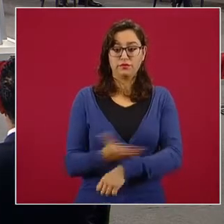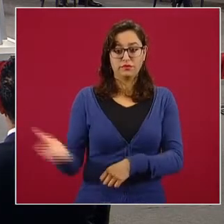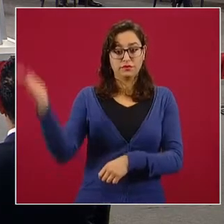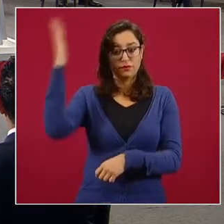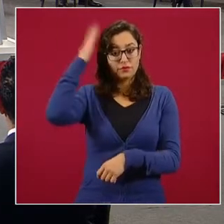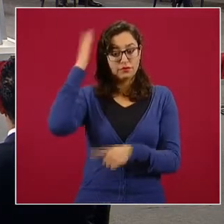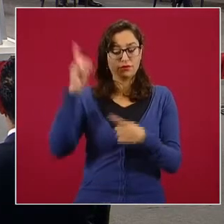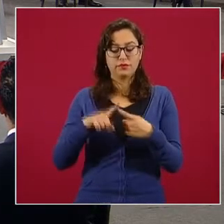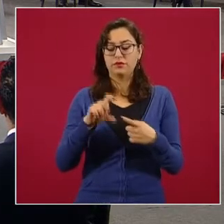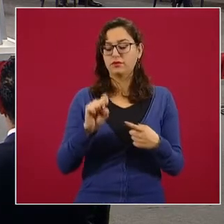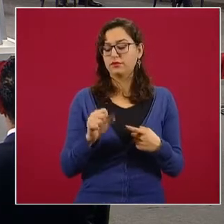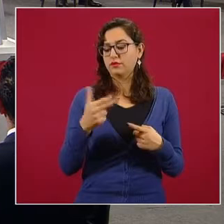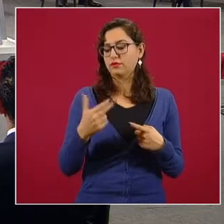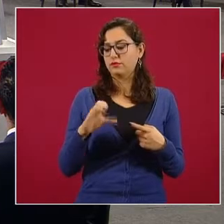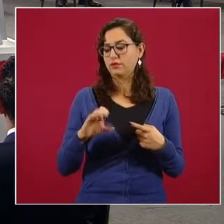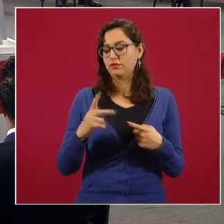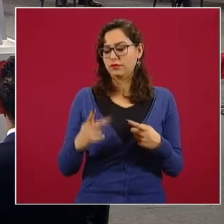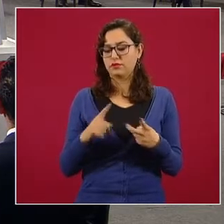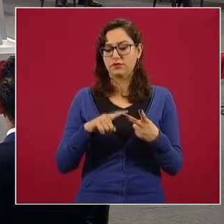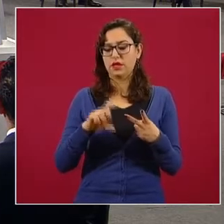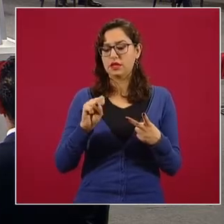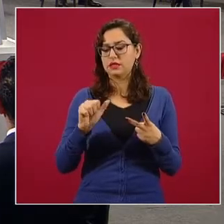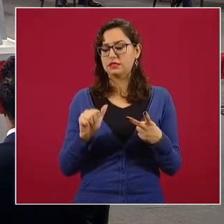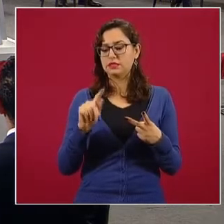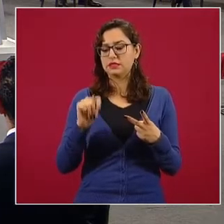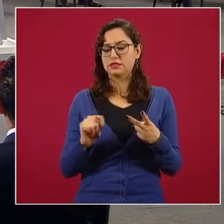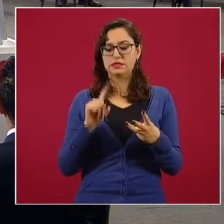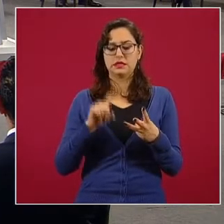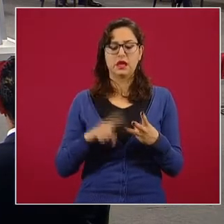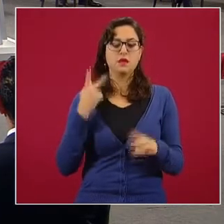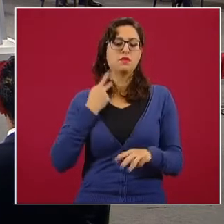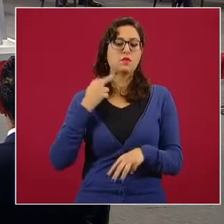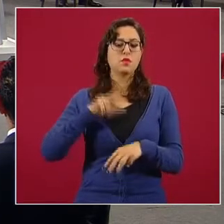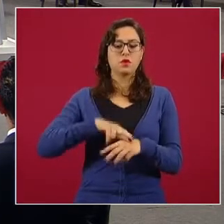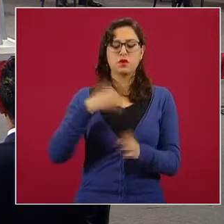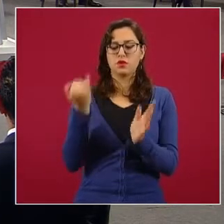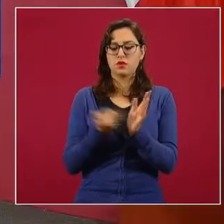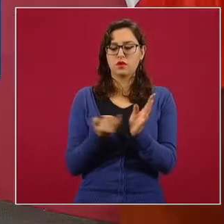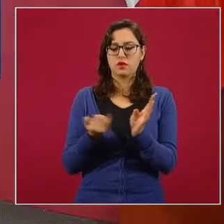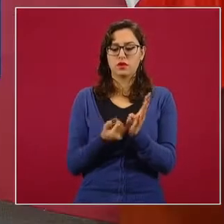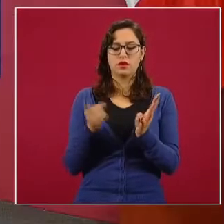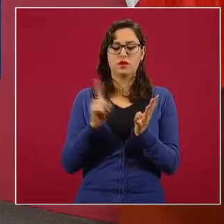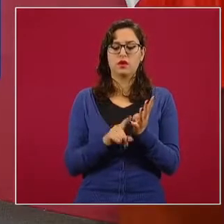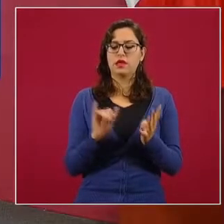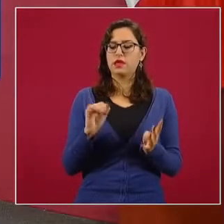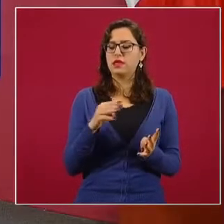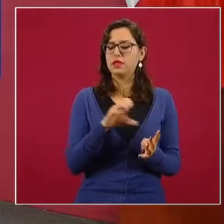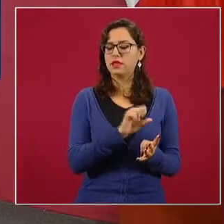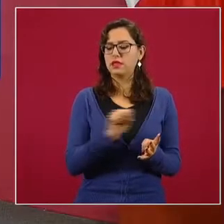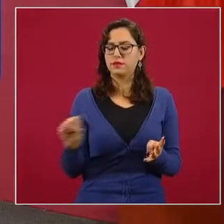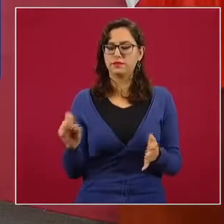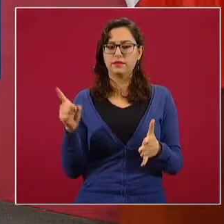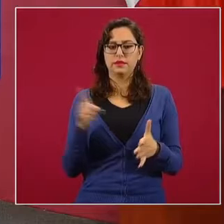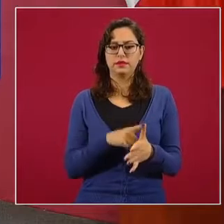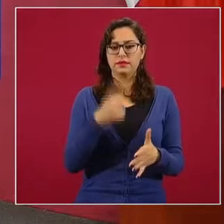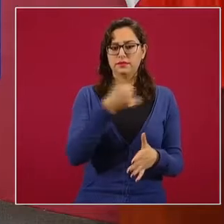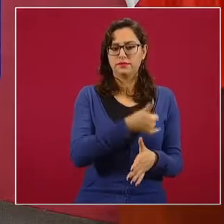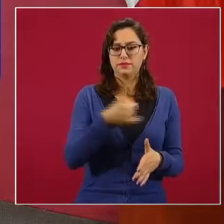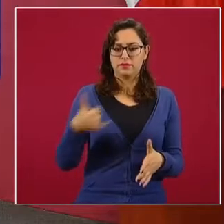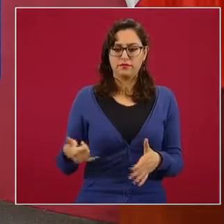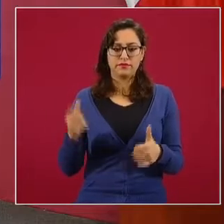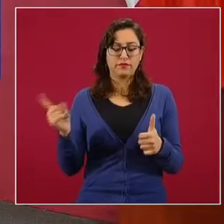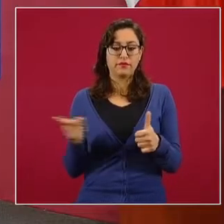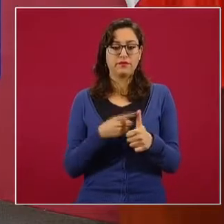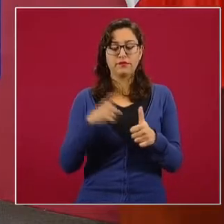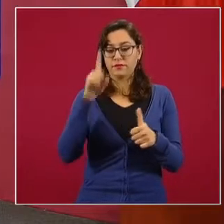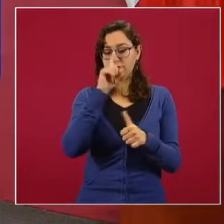de Hacienda, del SAT, de la Procuraduría Fiscal, del Instituto Mexicano del Seguro Social, del Infonavit